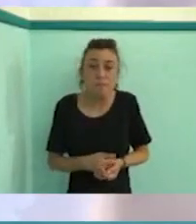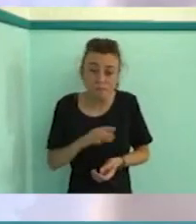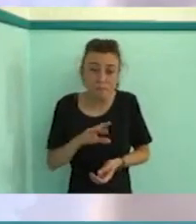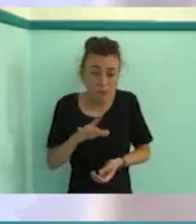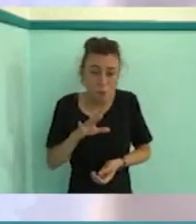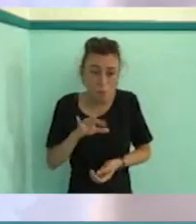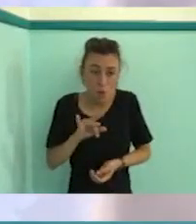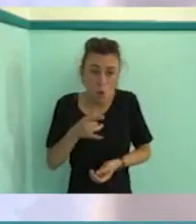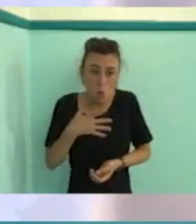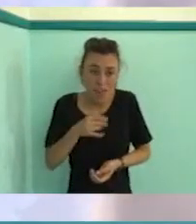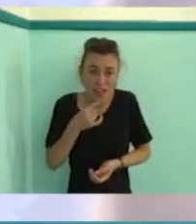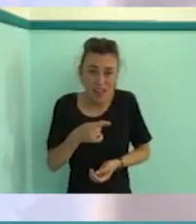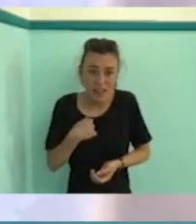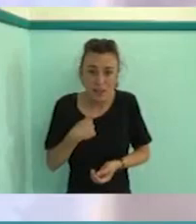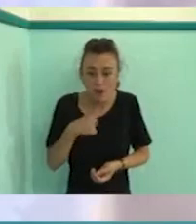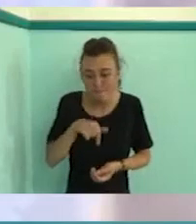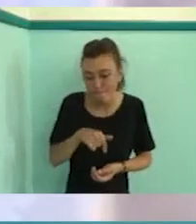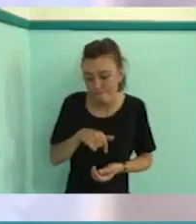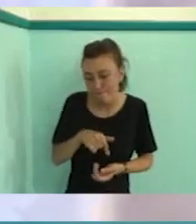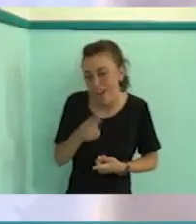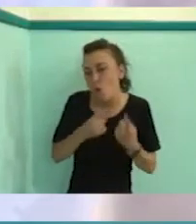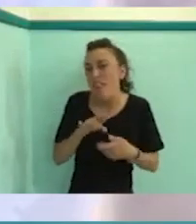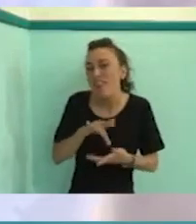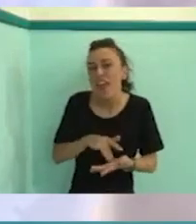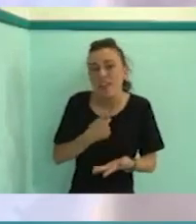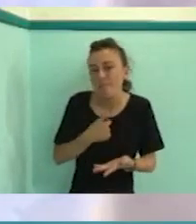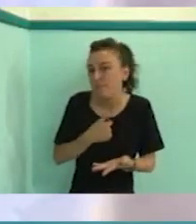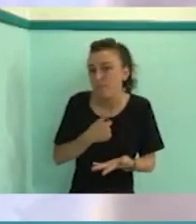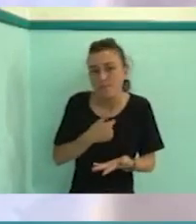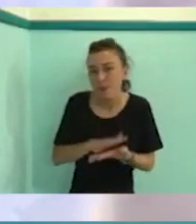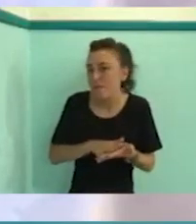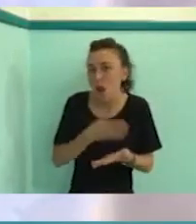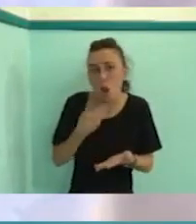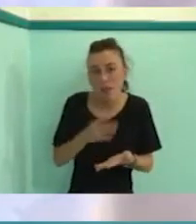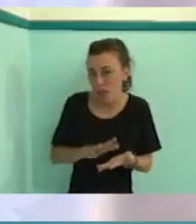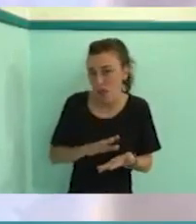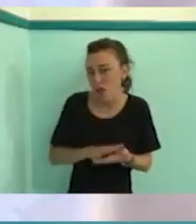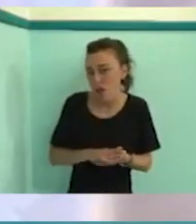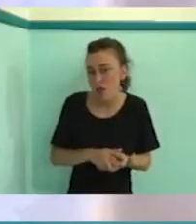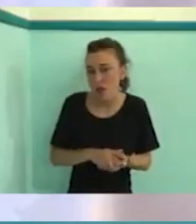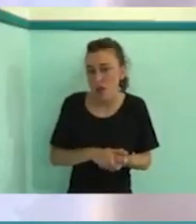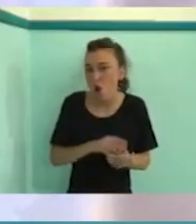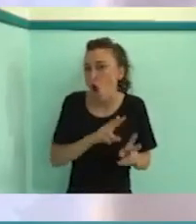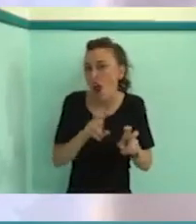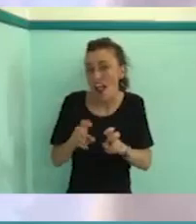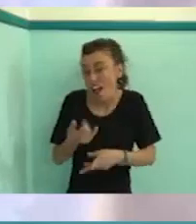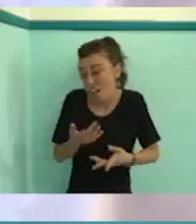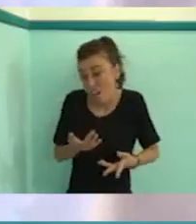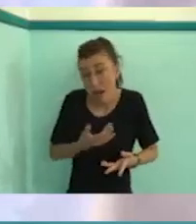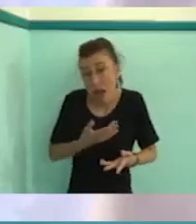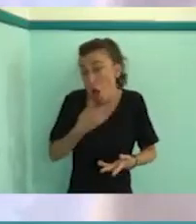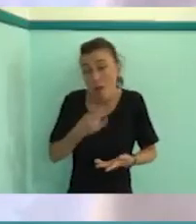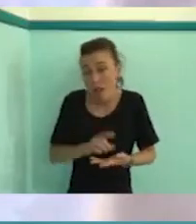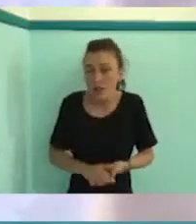mí ya no no me apetece hablar hombre pero es que no se no se va a poder hablar de nada eso me dic a mí mucho jod ya no se va a poder hablar contigo De nada Claro amor